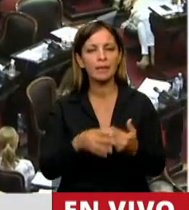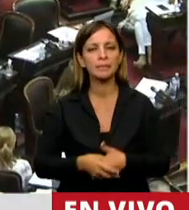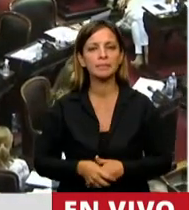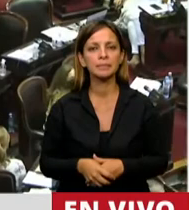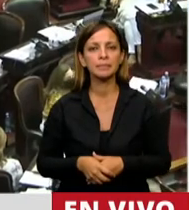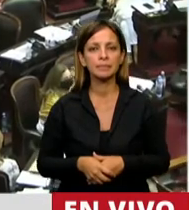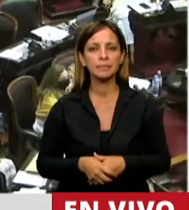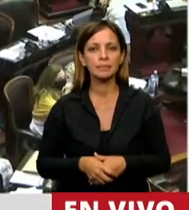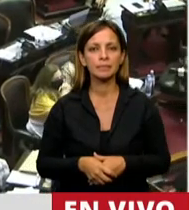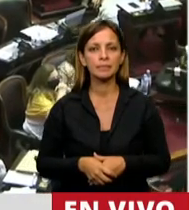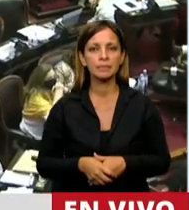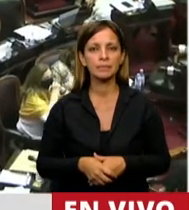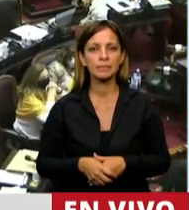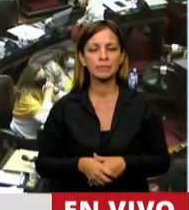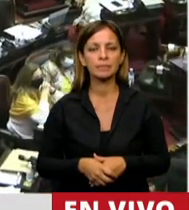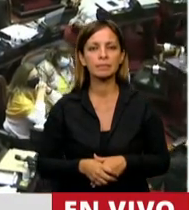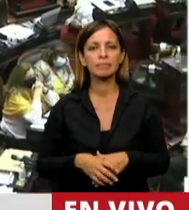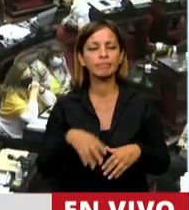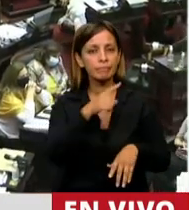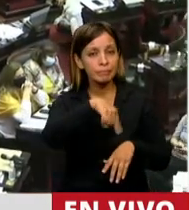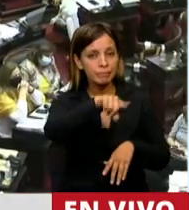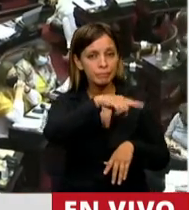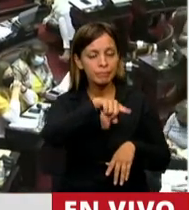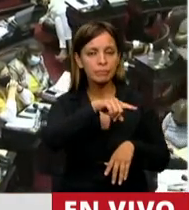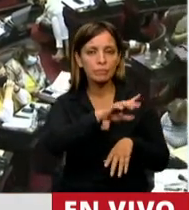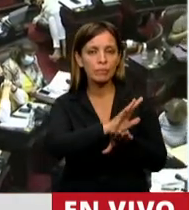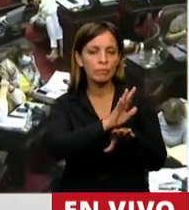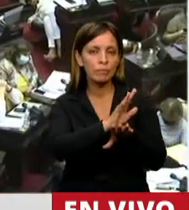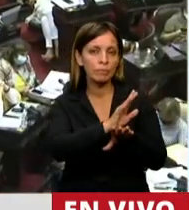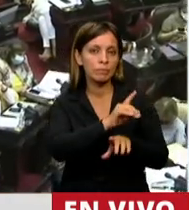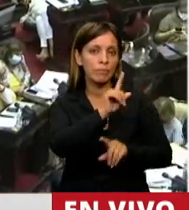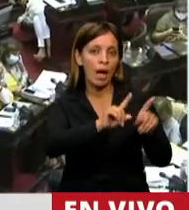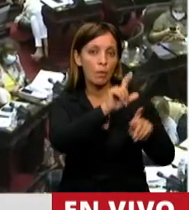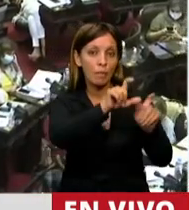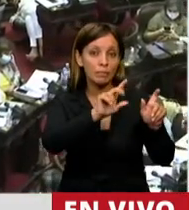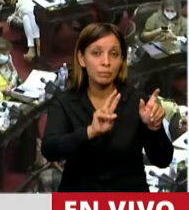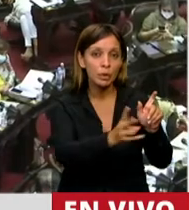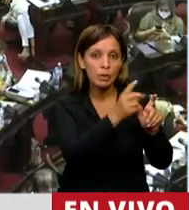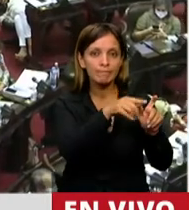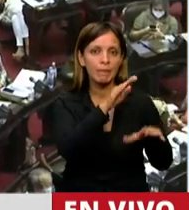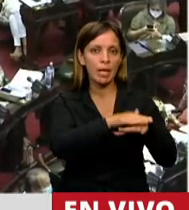que en muchos casos perdieron a quienes eran el sostén del hogar.